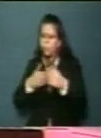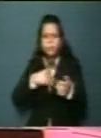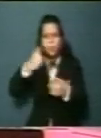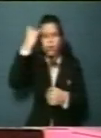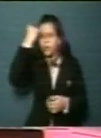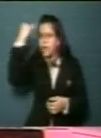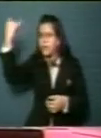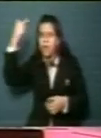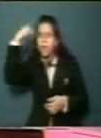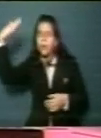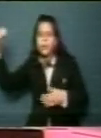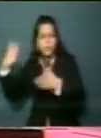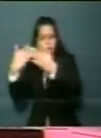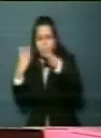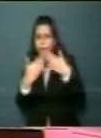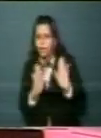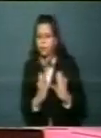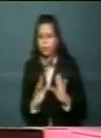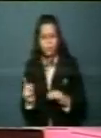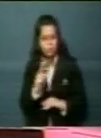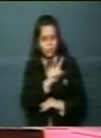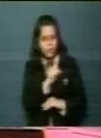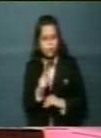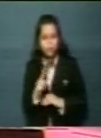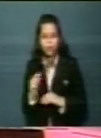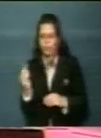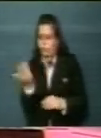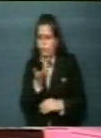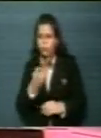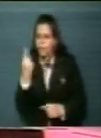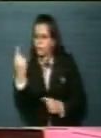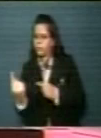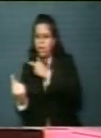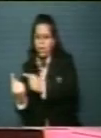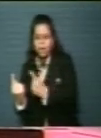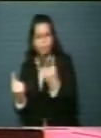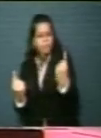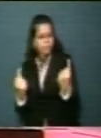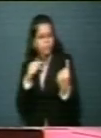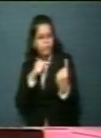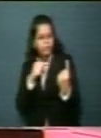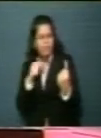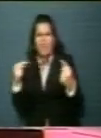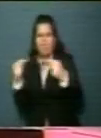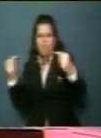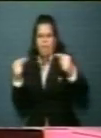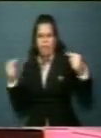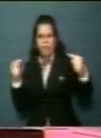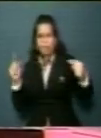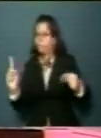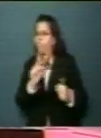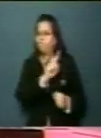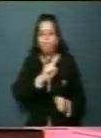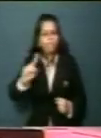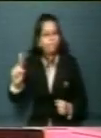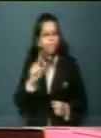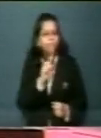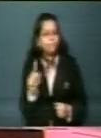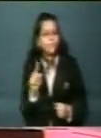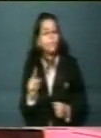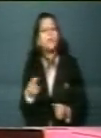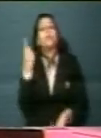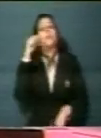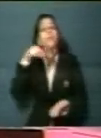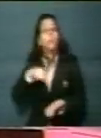ningún salvadoreño viera en otro salvadoreño a un enemigo por causas políticas. En este